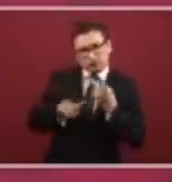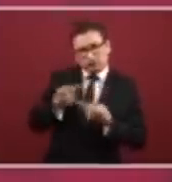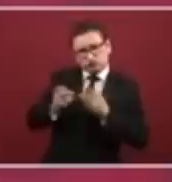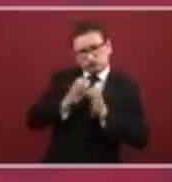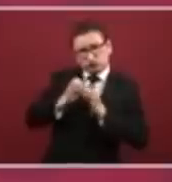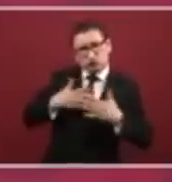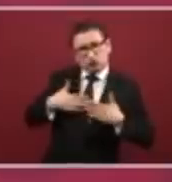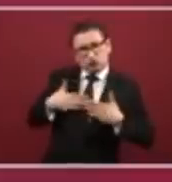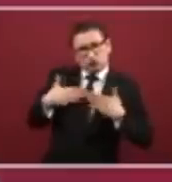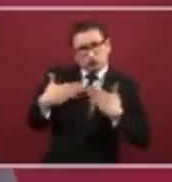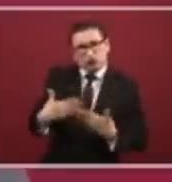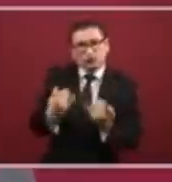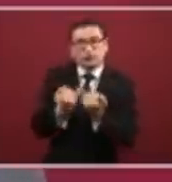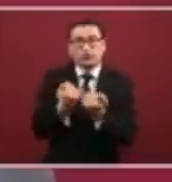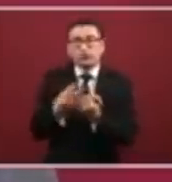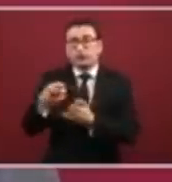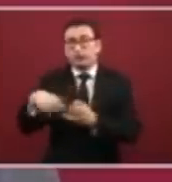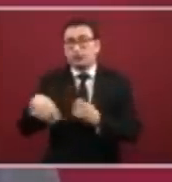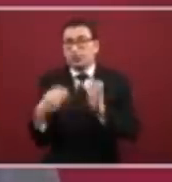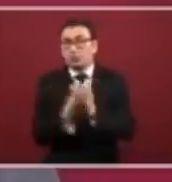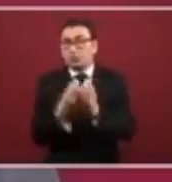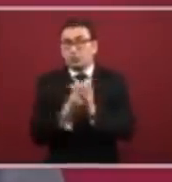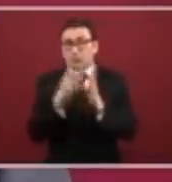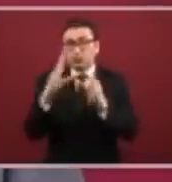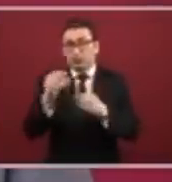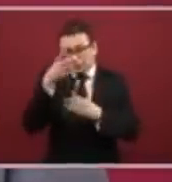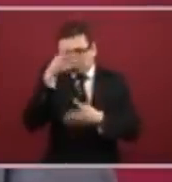los procesos de formación,